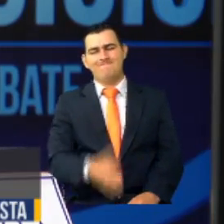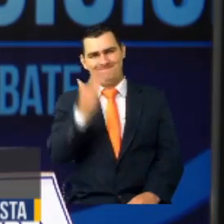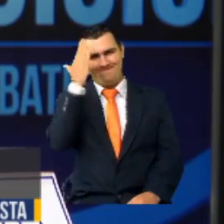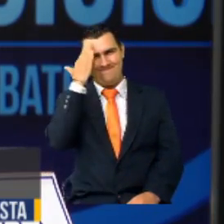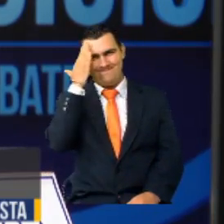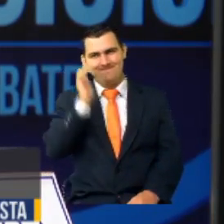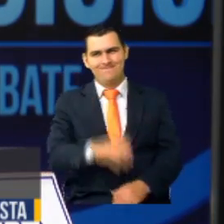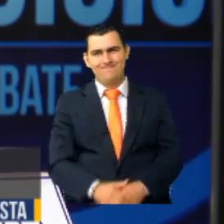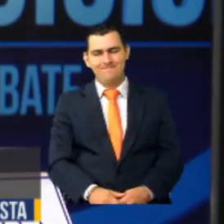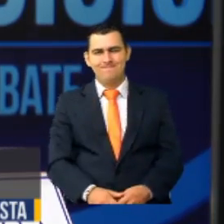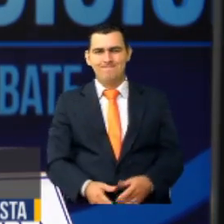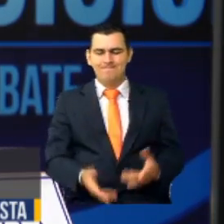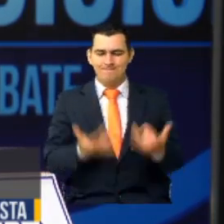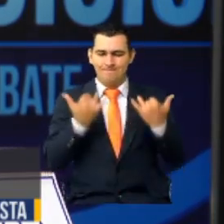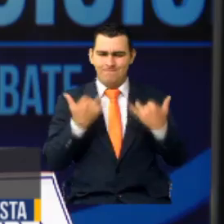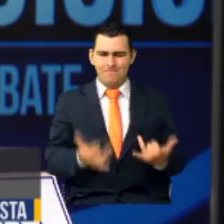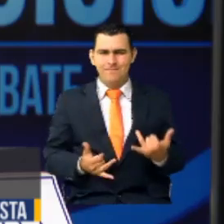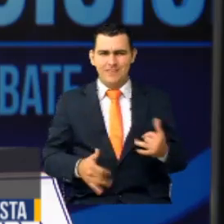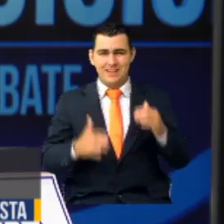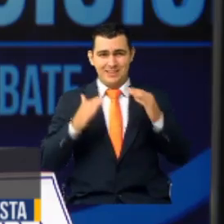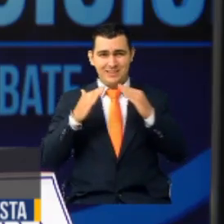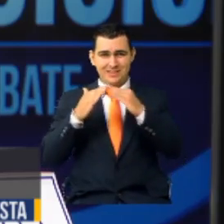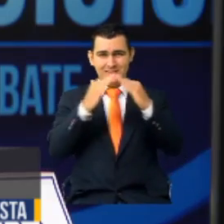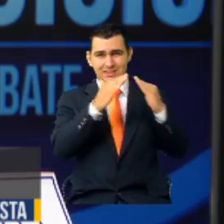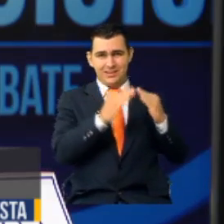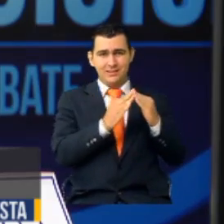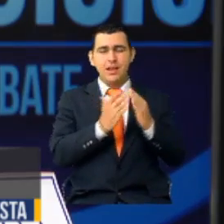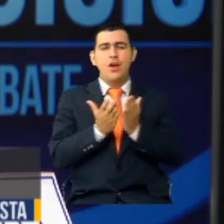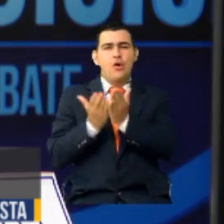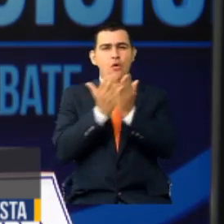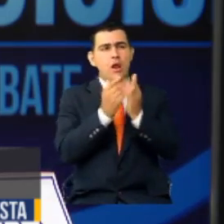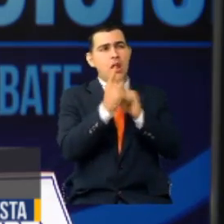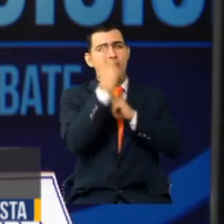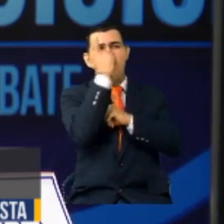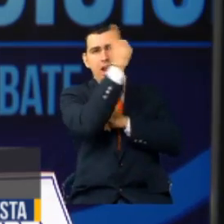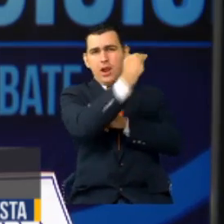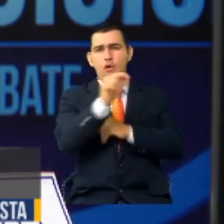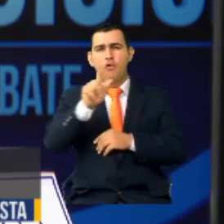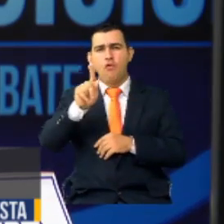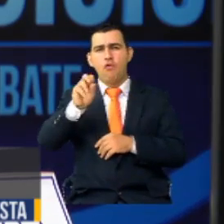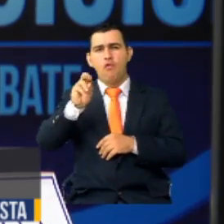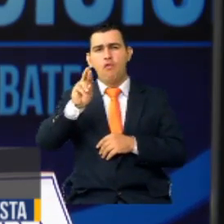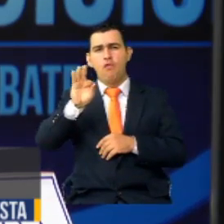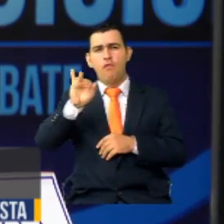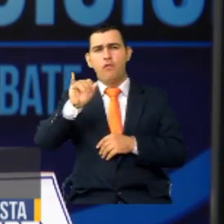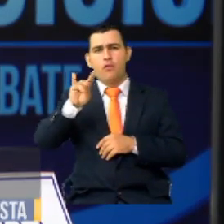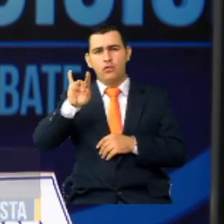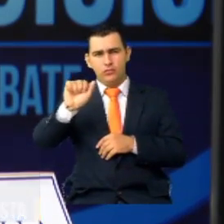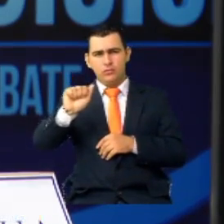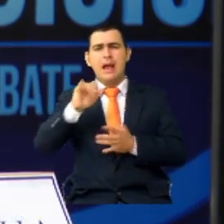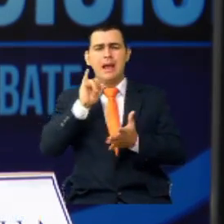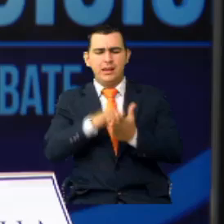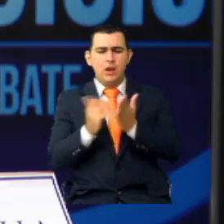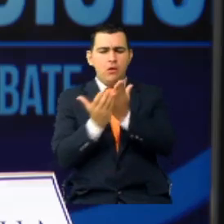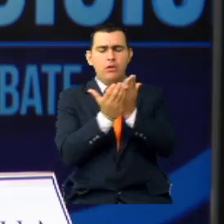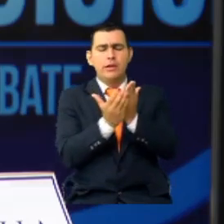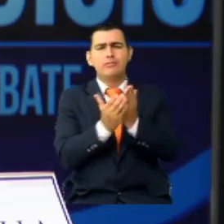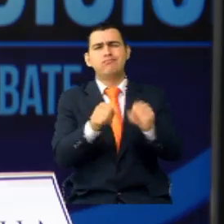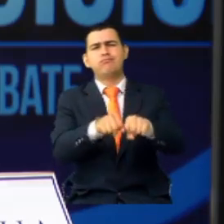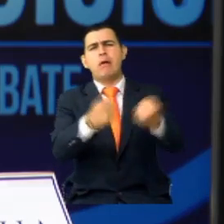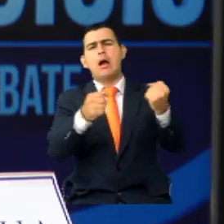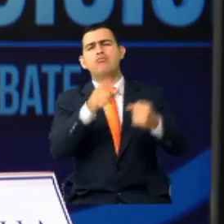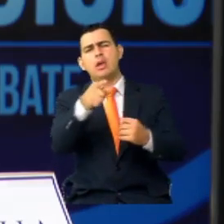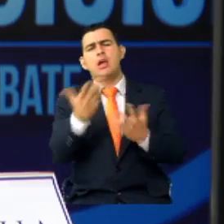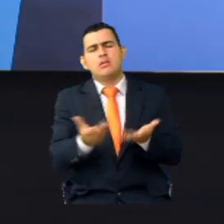problema que se vive de invasión de los terrenos del Colegio La Fortuna. ¿Cómo los afrontaría en el caso de llegar a ser usted el primer mandatario del